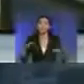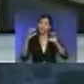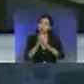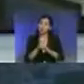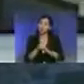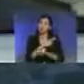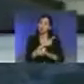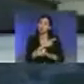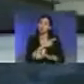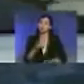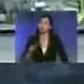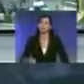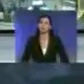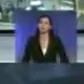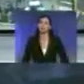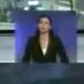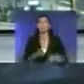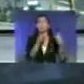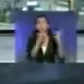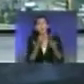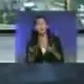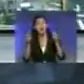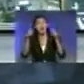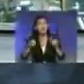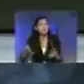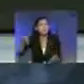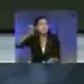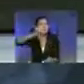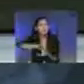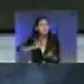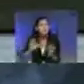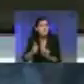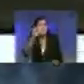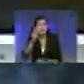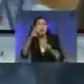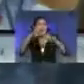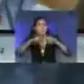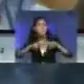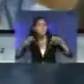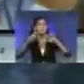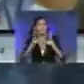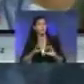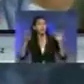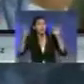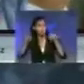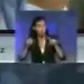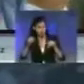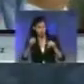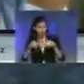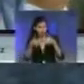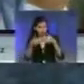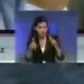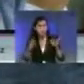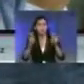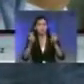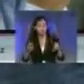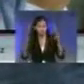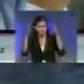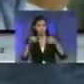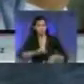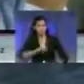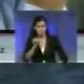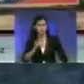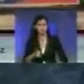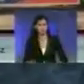Bienvenido a la columna vertebral de la investigación científica. Aquí en este edificio que usted hoy está inaugurando